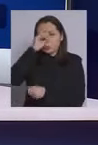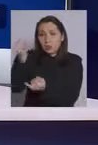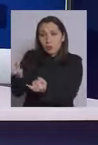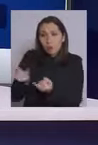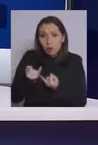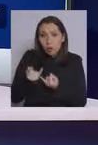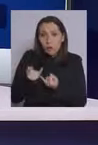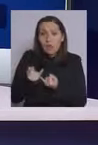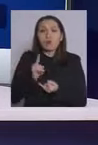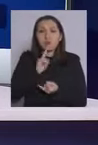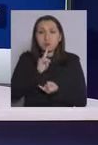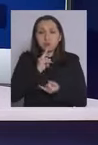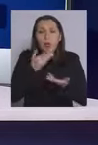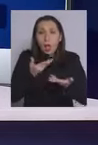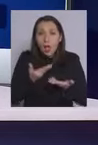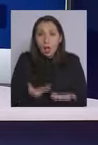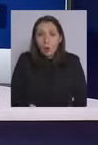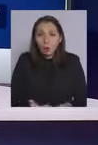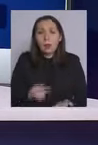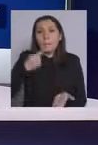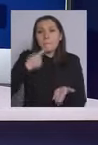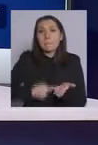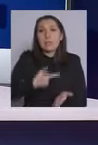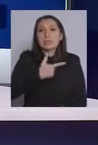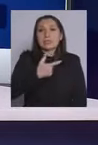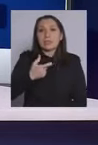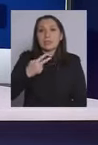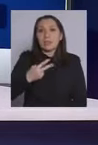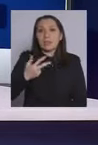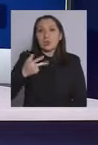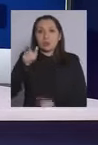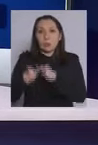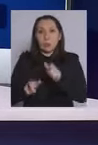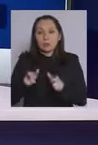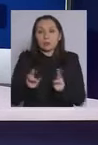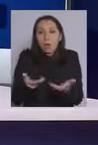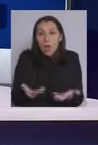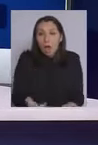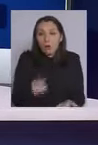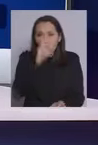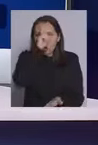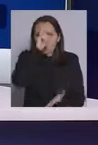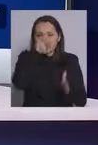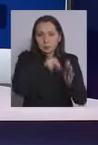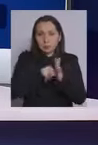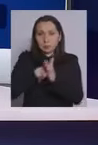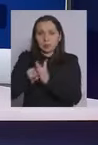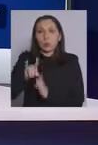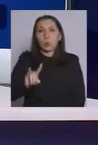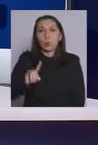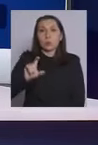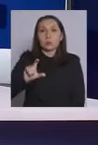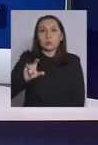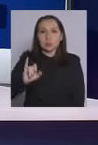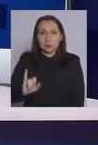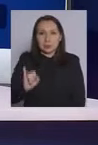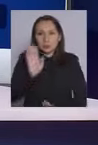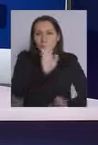país, tenemos al día de hoy 1.728 personas que se encuentran hospitalizadas en las unidades de